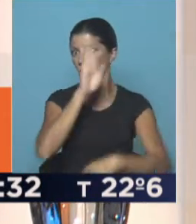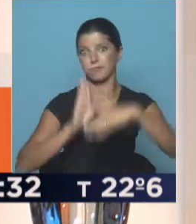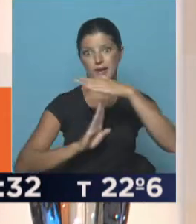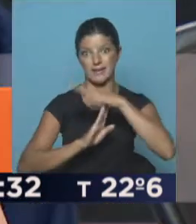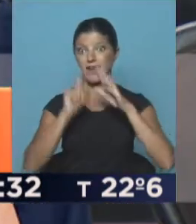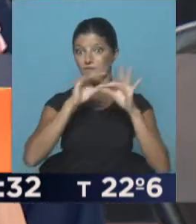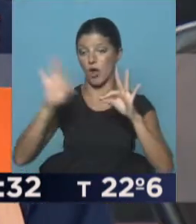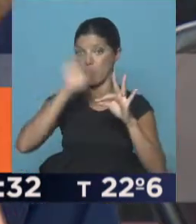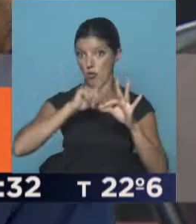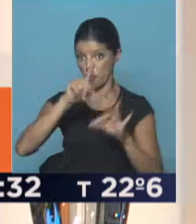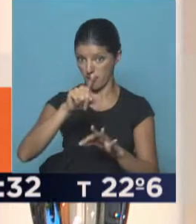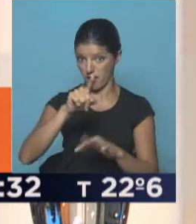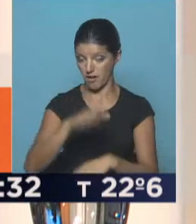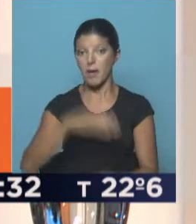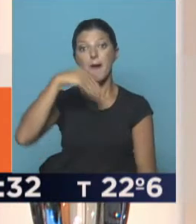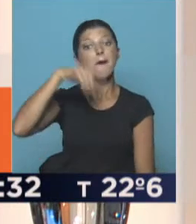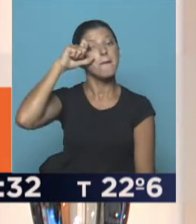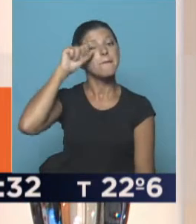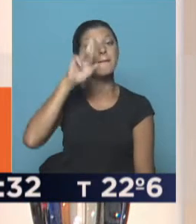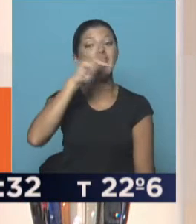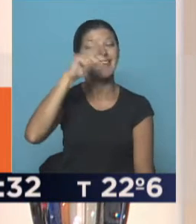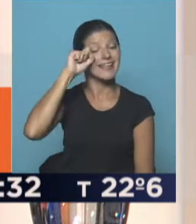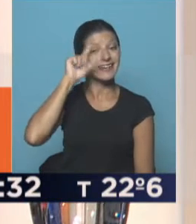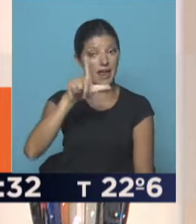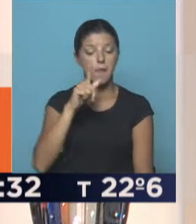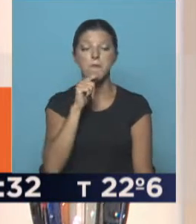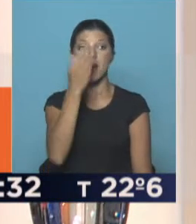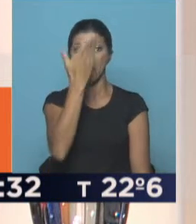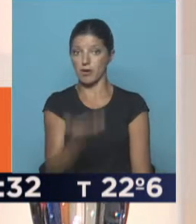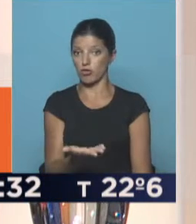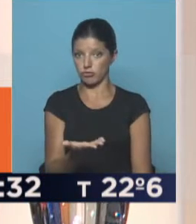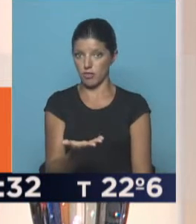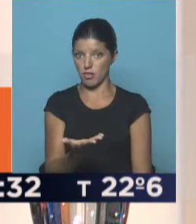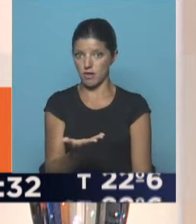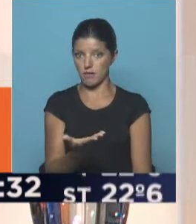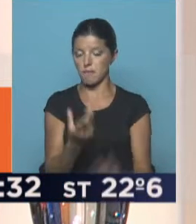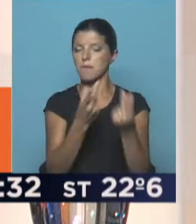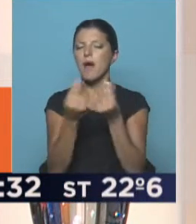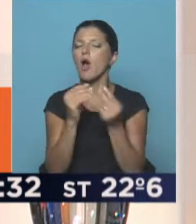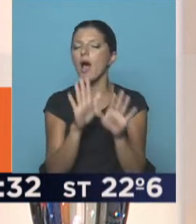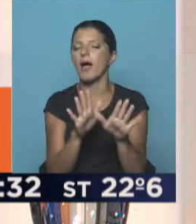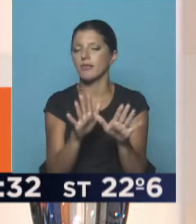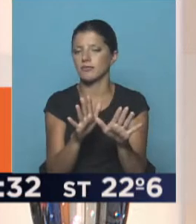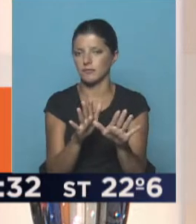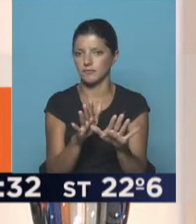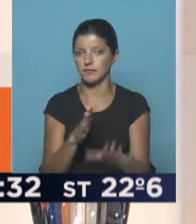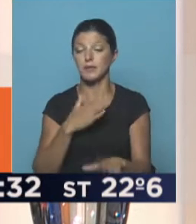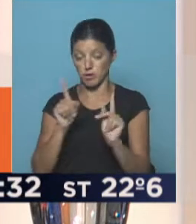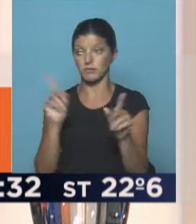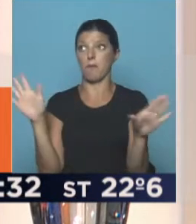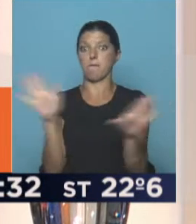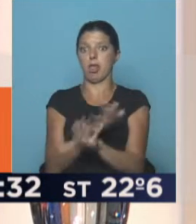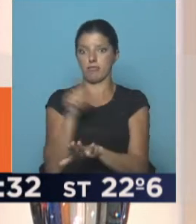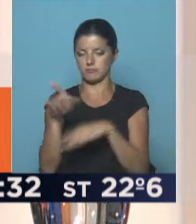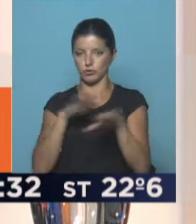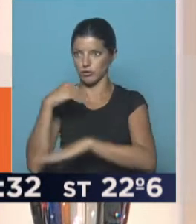Europa. De Europa, claro. La Merkel me parece que el valor que tiene fundamentalmente es ese, digamos, y eso es lo sorprendente de